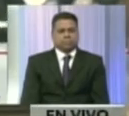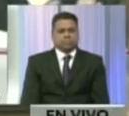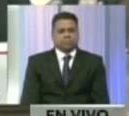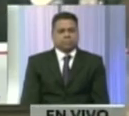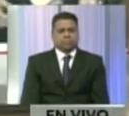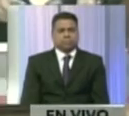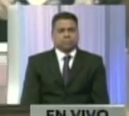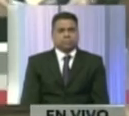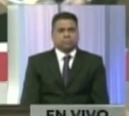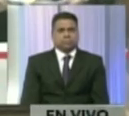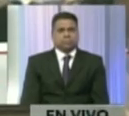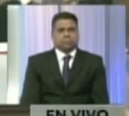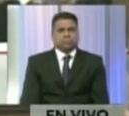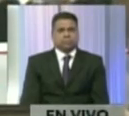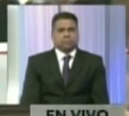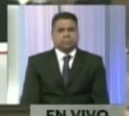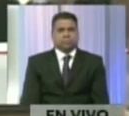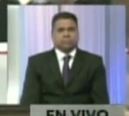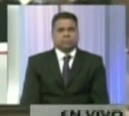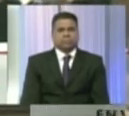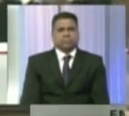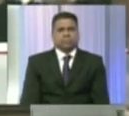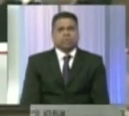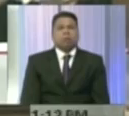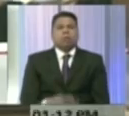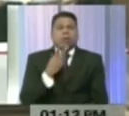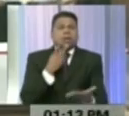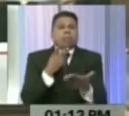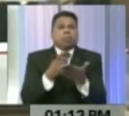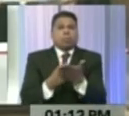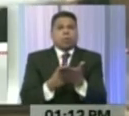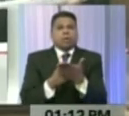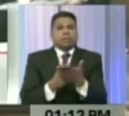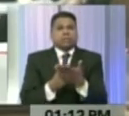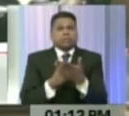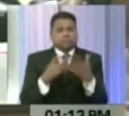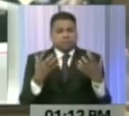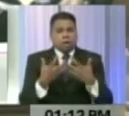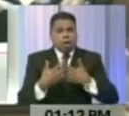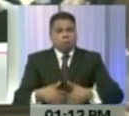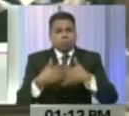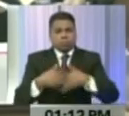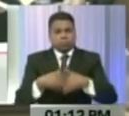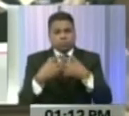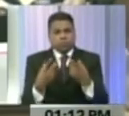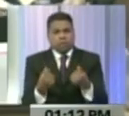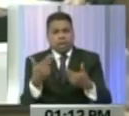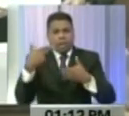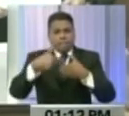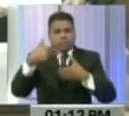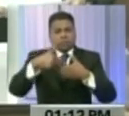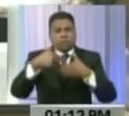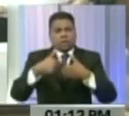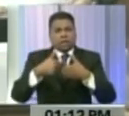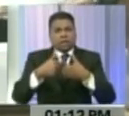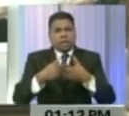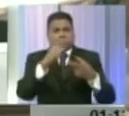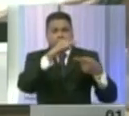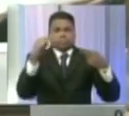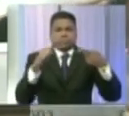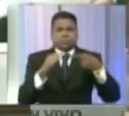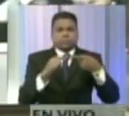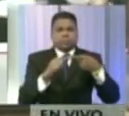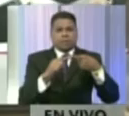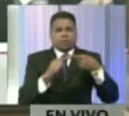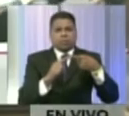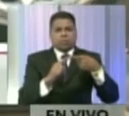Como parte de la propuesta que conforma el mapa de acciones del motor de exportaciones no petroleras, se tomó en consideración lo siguiente: lanzamiento de la